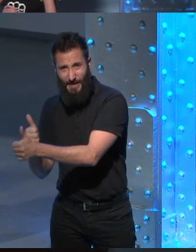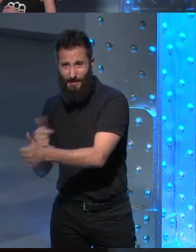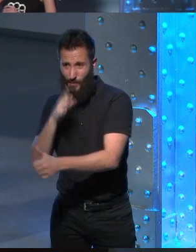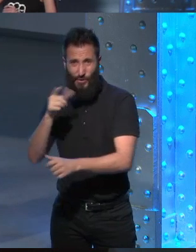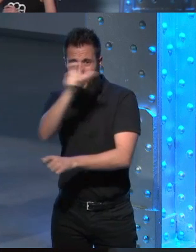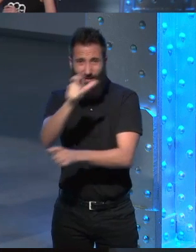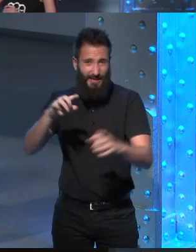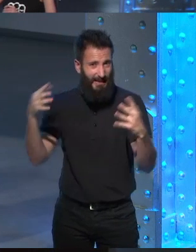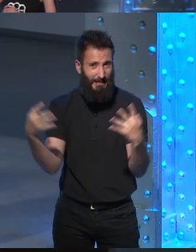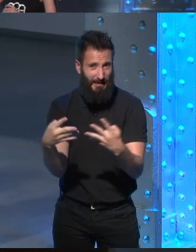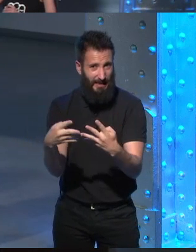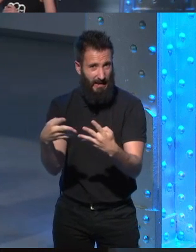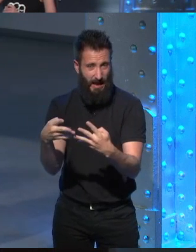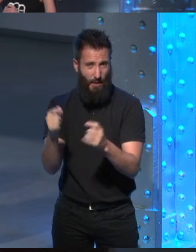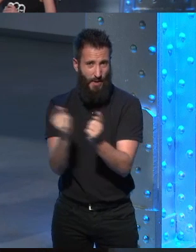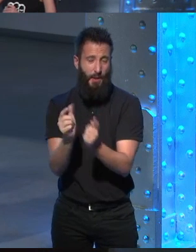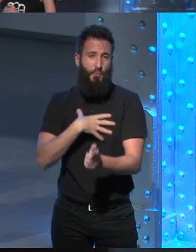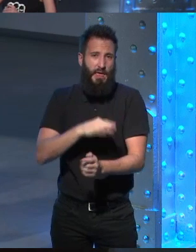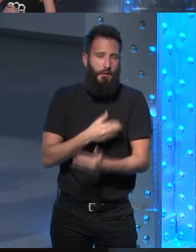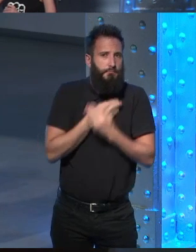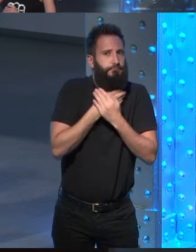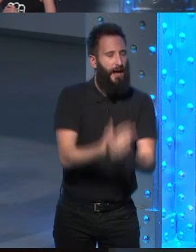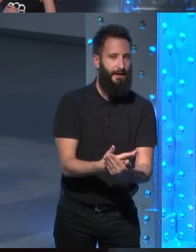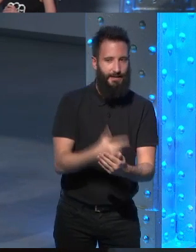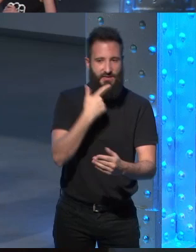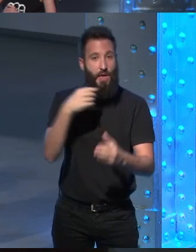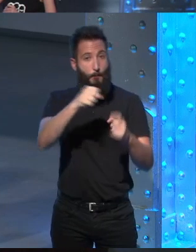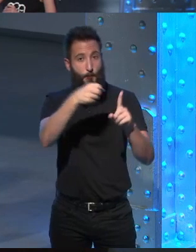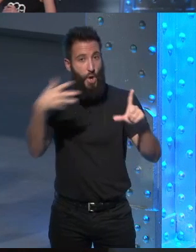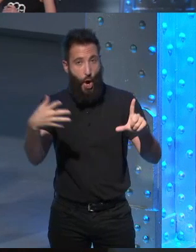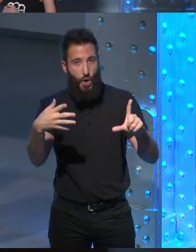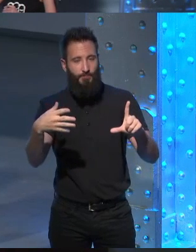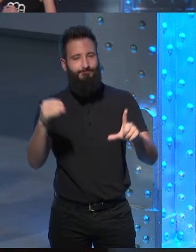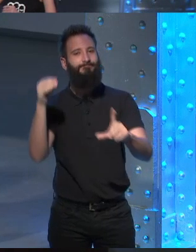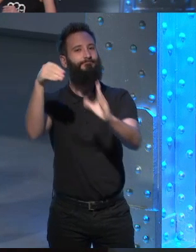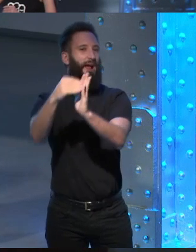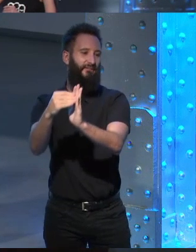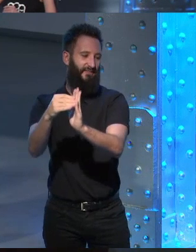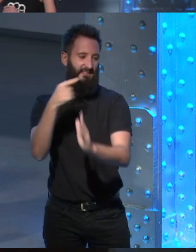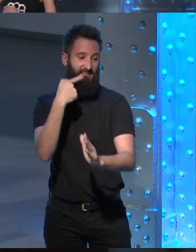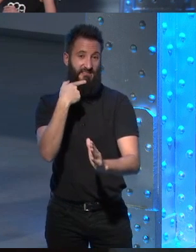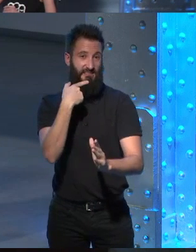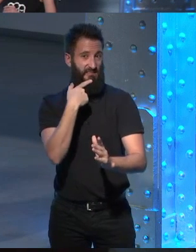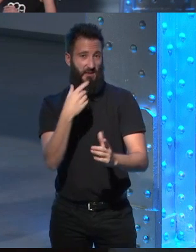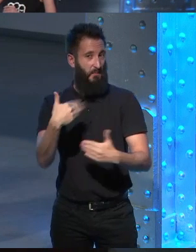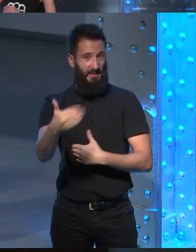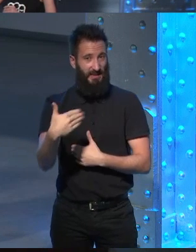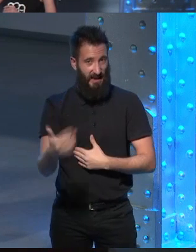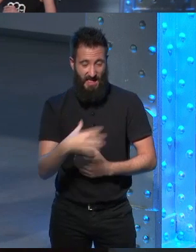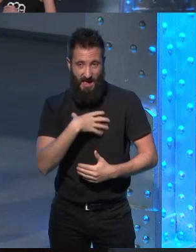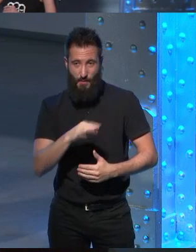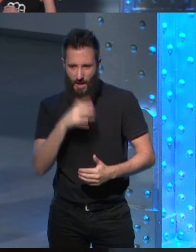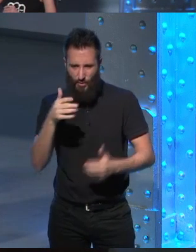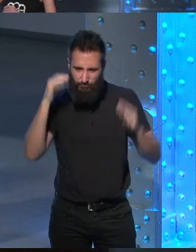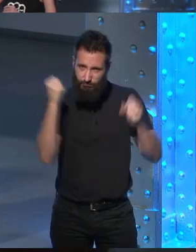pequeños internautas que a lo mejor lo hacen con toda la buena intención del mundo, replicar tu contenido en su blog o en su web, y no pasa absolutamente nada, que dedicándote a lo que